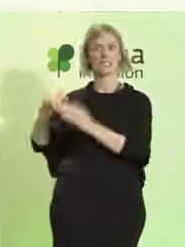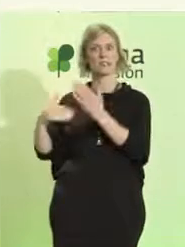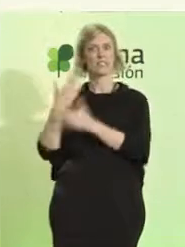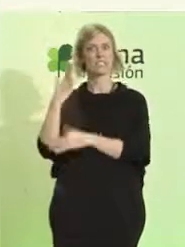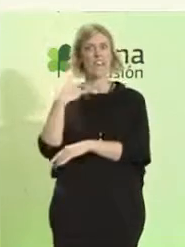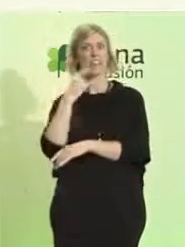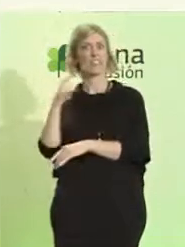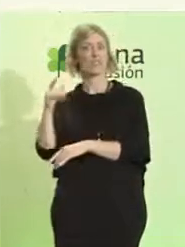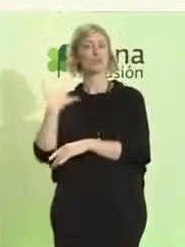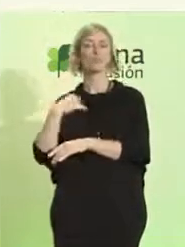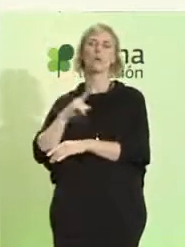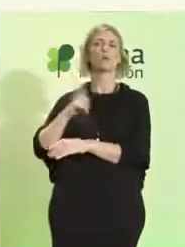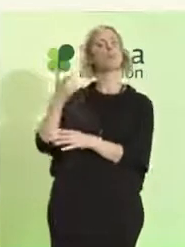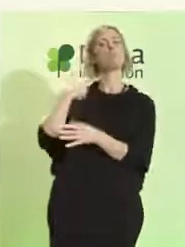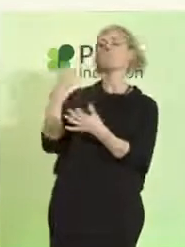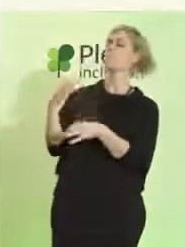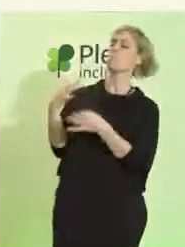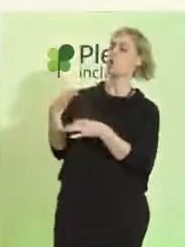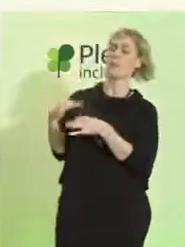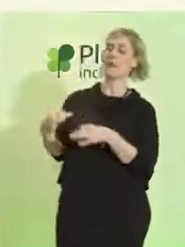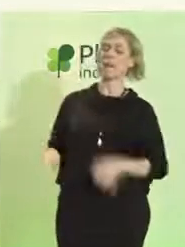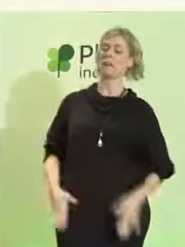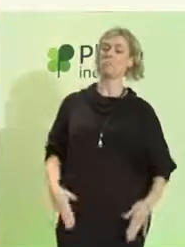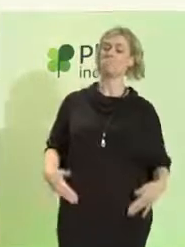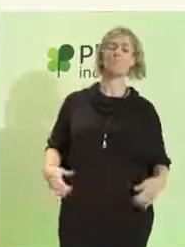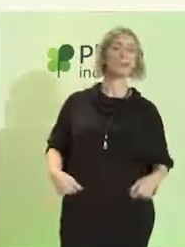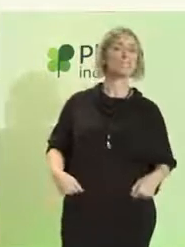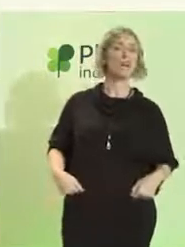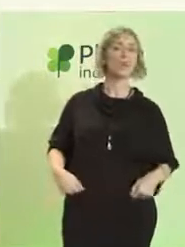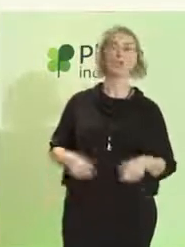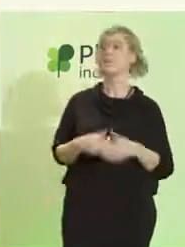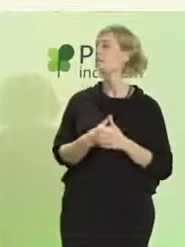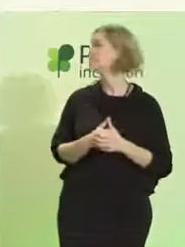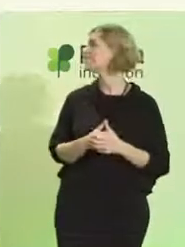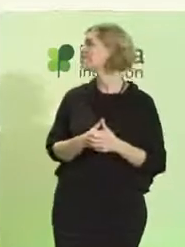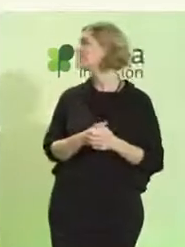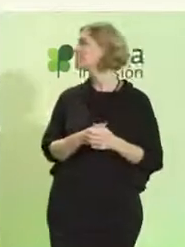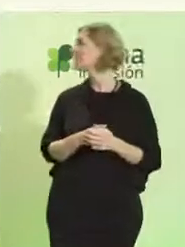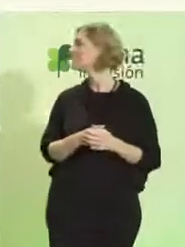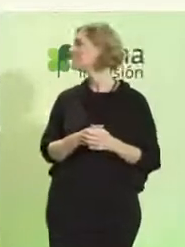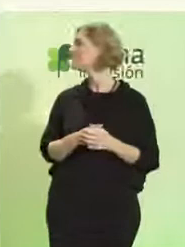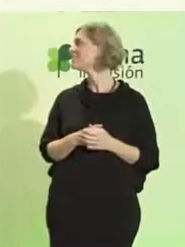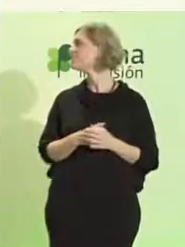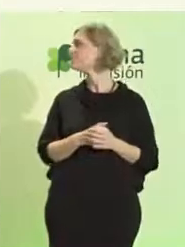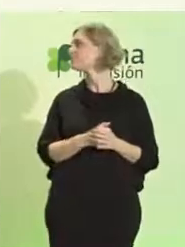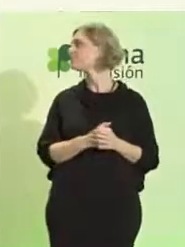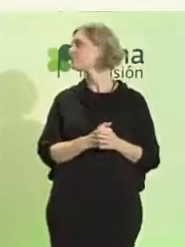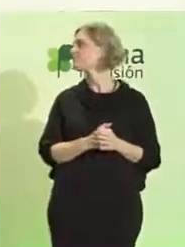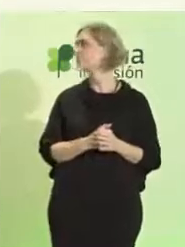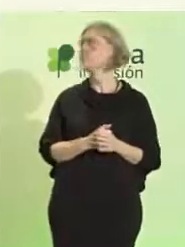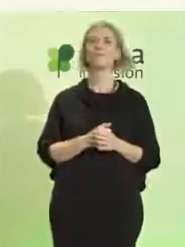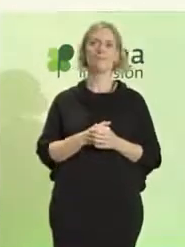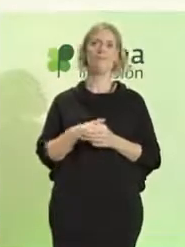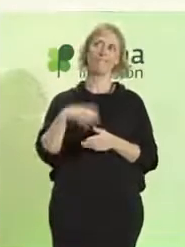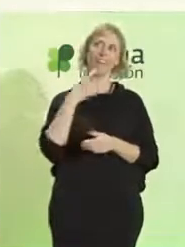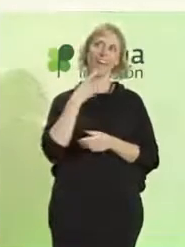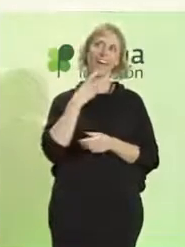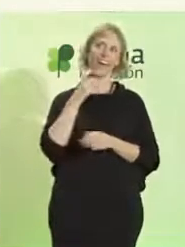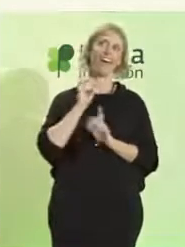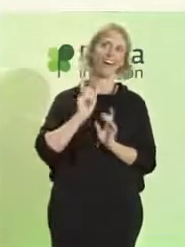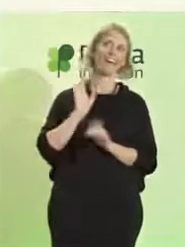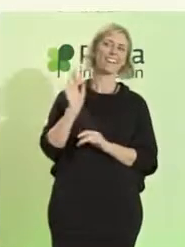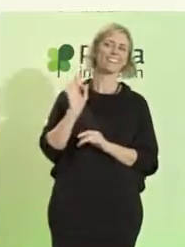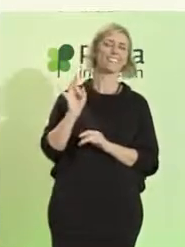que viene muy clásico. ¿O no? Para lo que es. ¿Ves? Y de repente esto que genera como esas risas está transmitiendo un